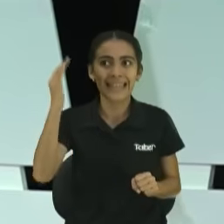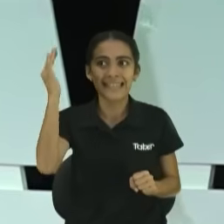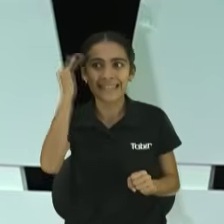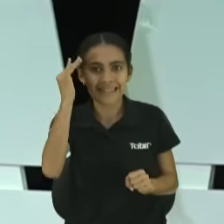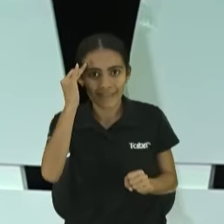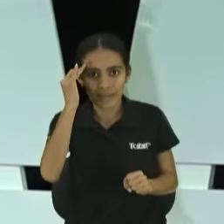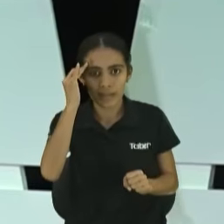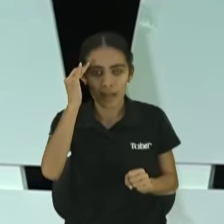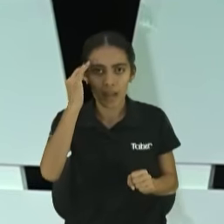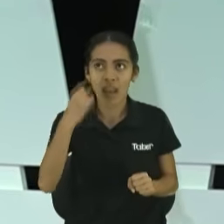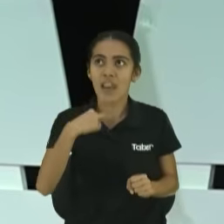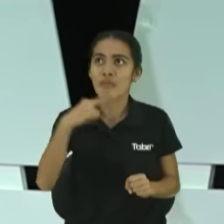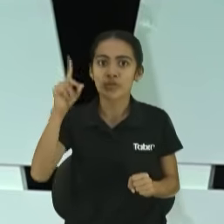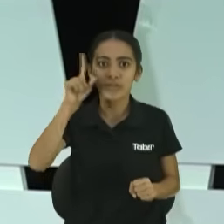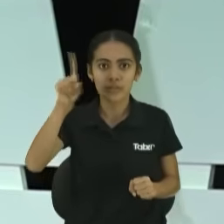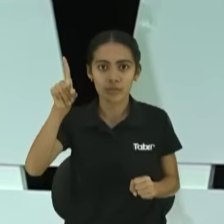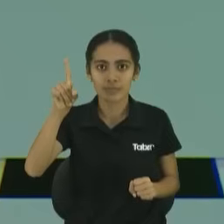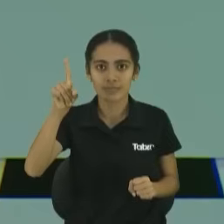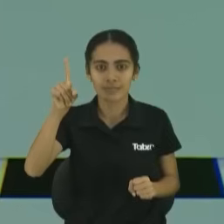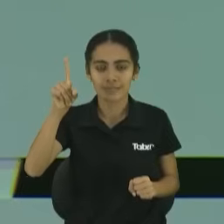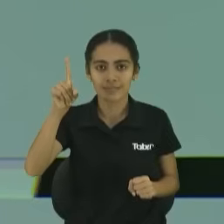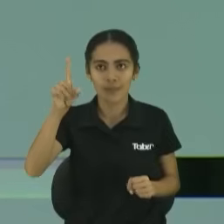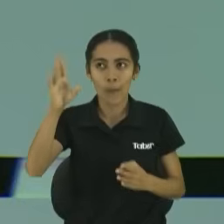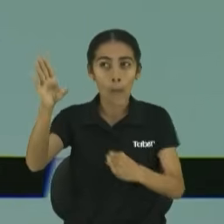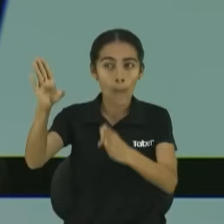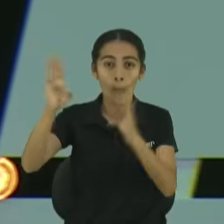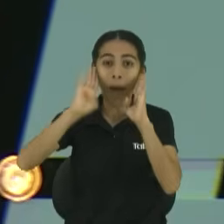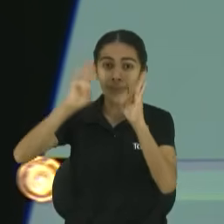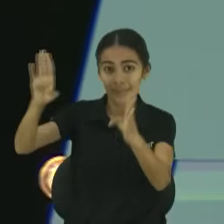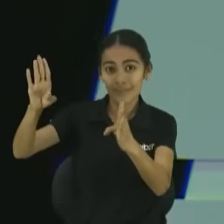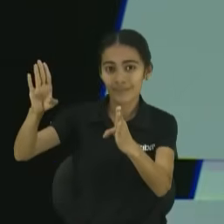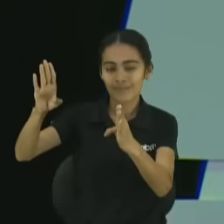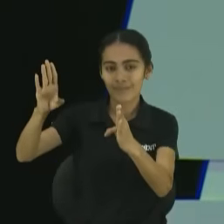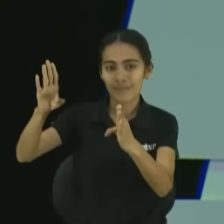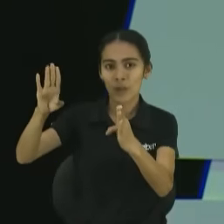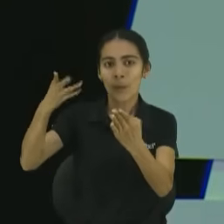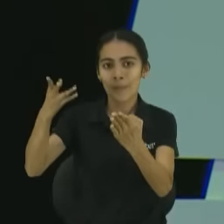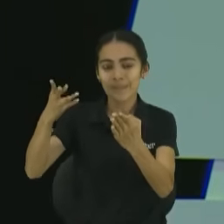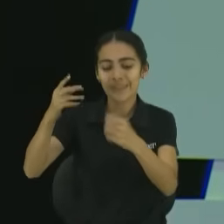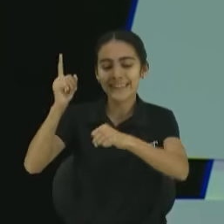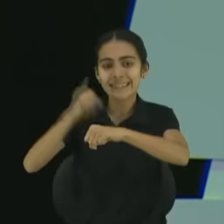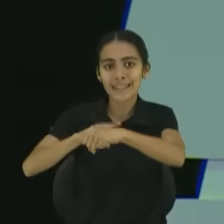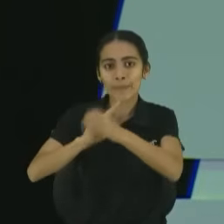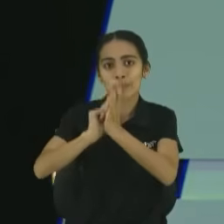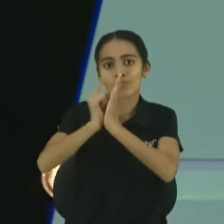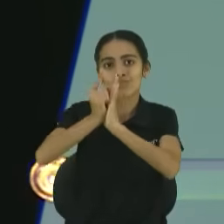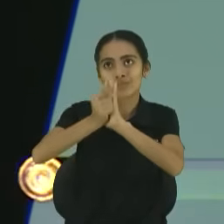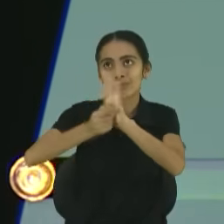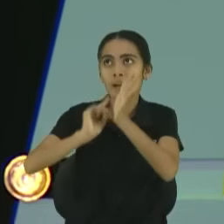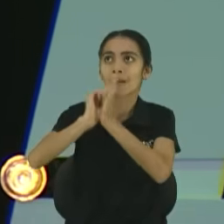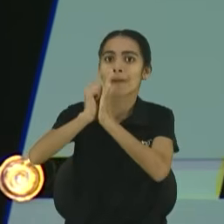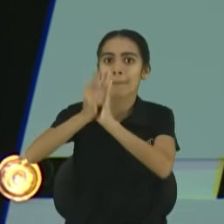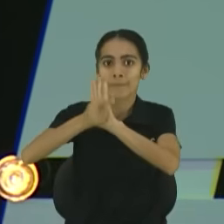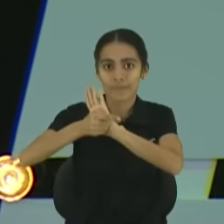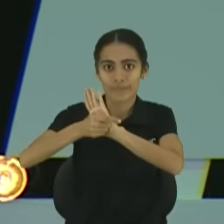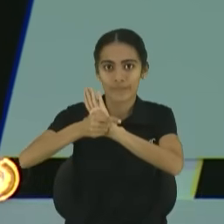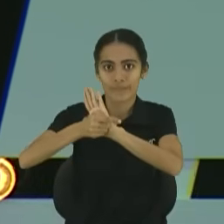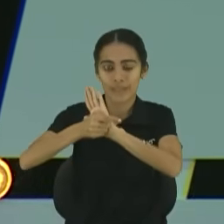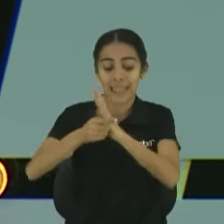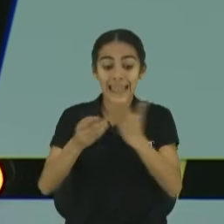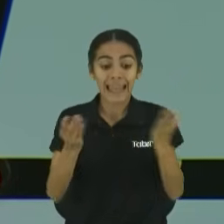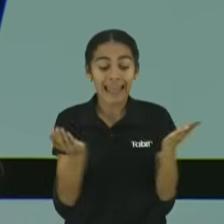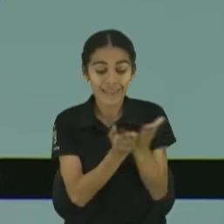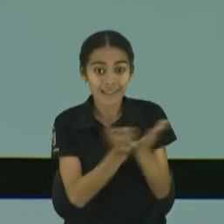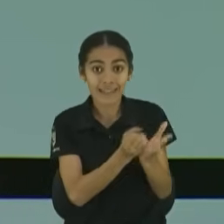Hablando con él. Por eso Jesús en el Nuevo Testamento le dice, mis ovejas oyen mi voz. Y me siguen y